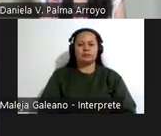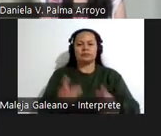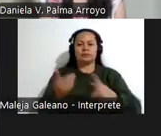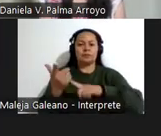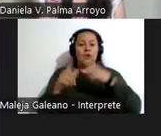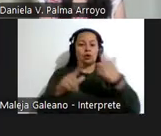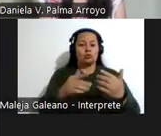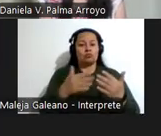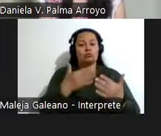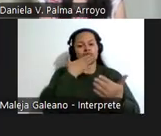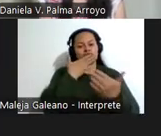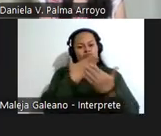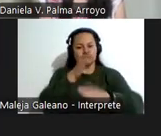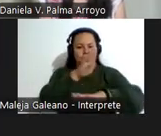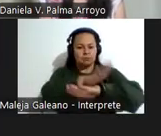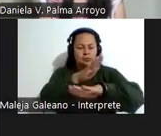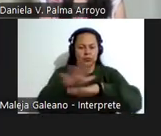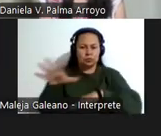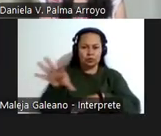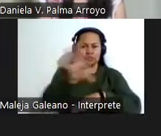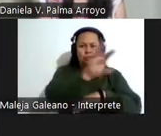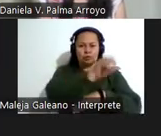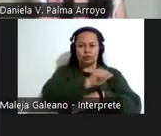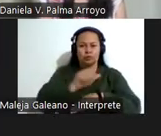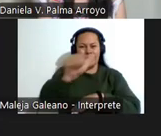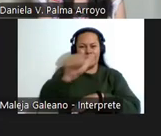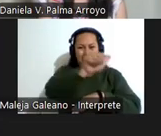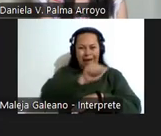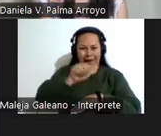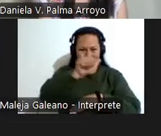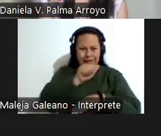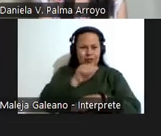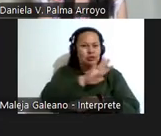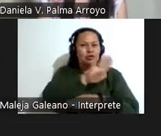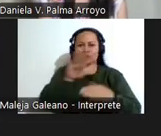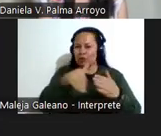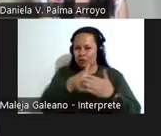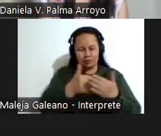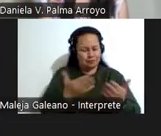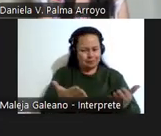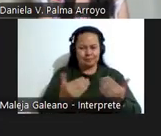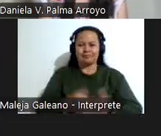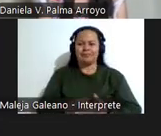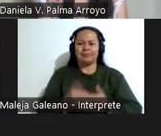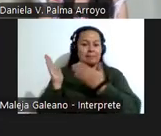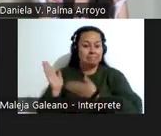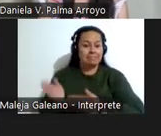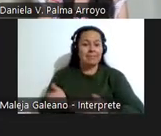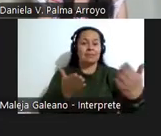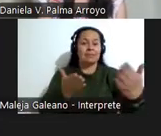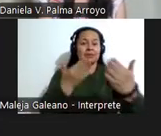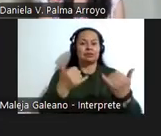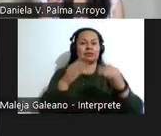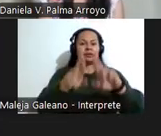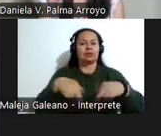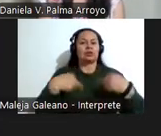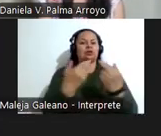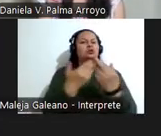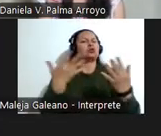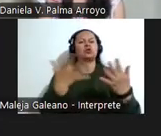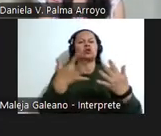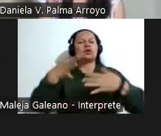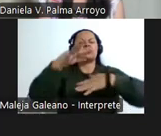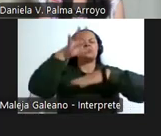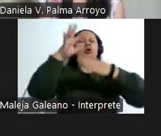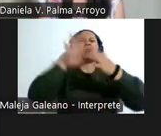Bueno, muy buenas tardes para todos, para todas, para todes. Bienvenidos a esta sesión de cartografías de cuerpo e